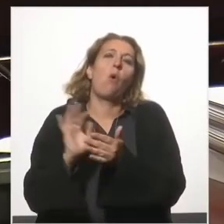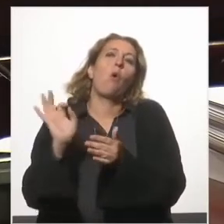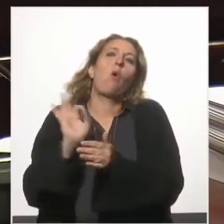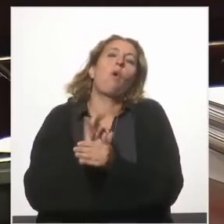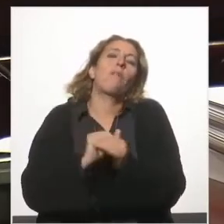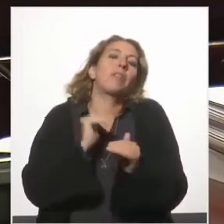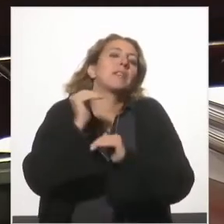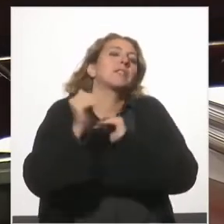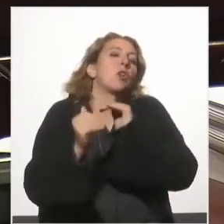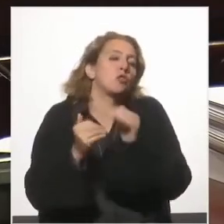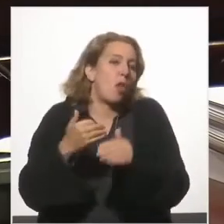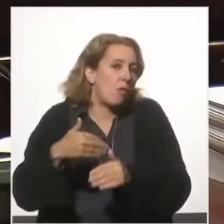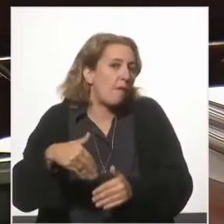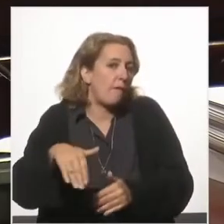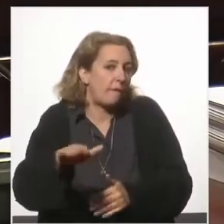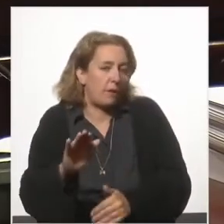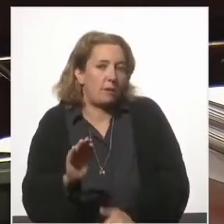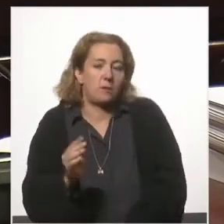Y